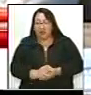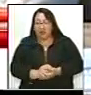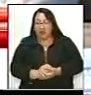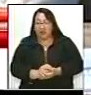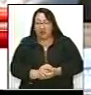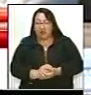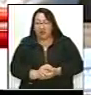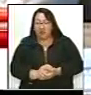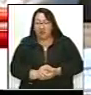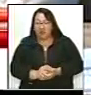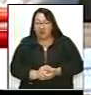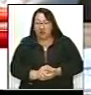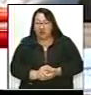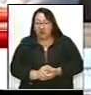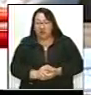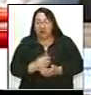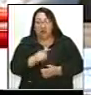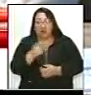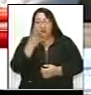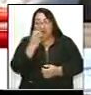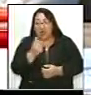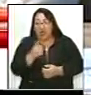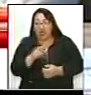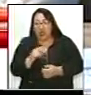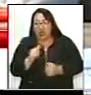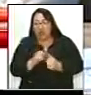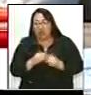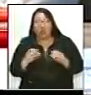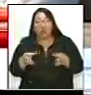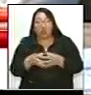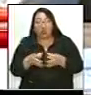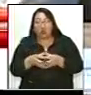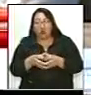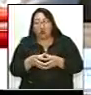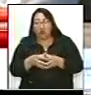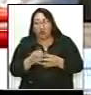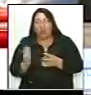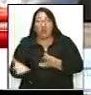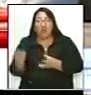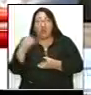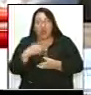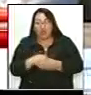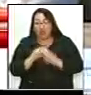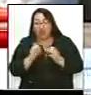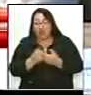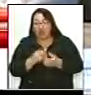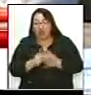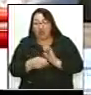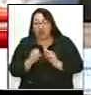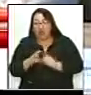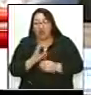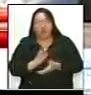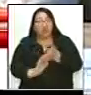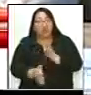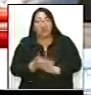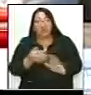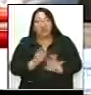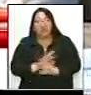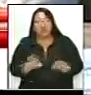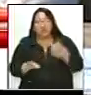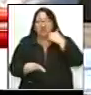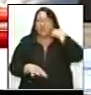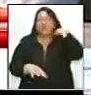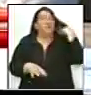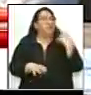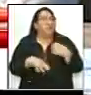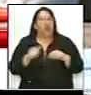Porque lógicamente le incomodó que Arana con su partido político los haya traído al Congreso y luego le dijeron, chao, ya no te quiero, quiero armar